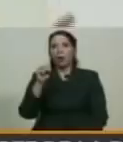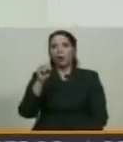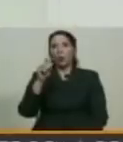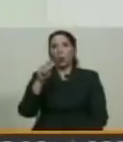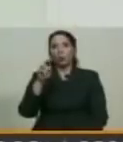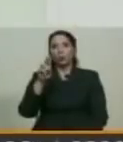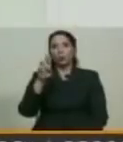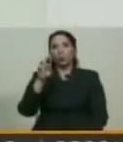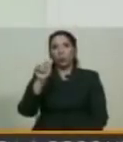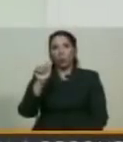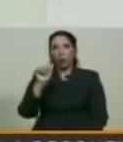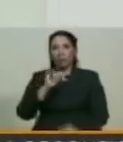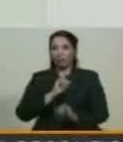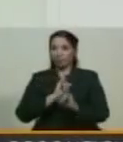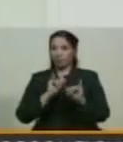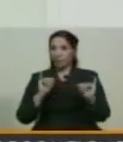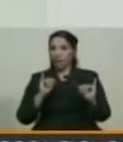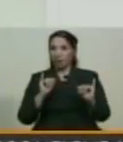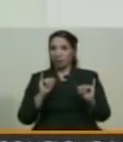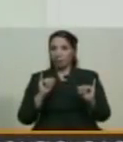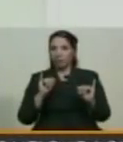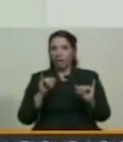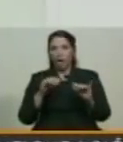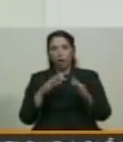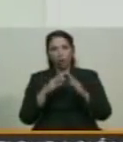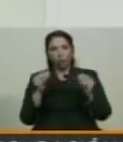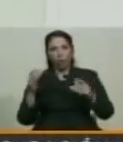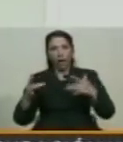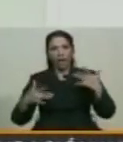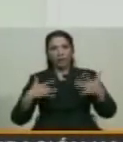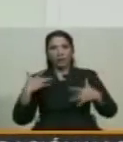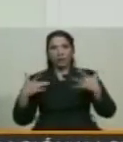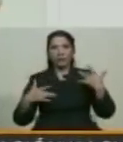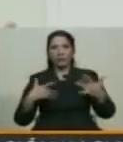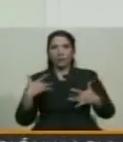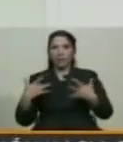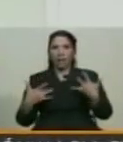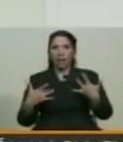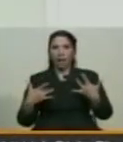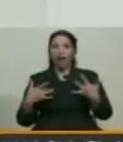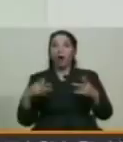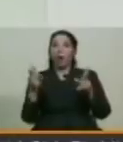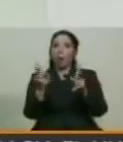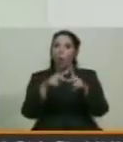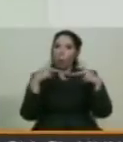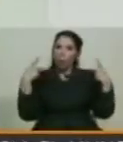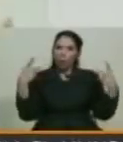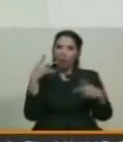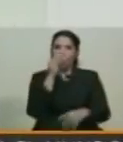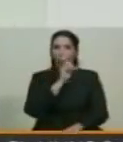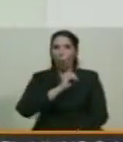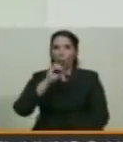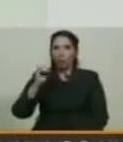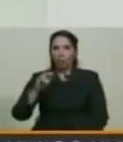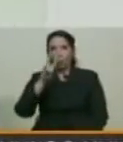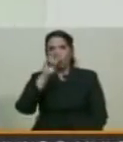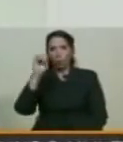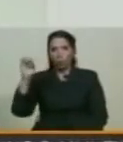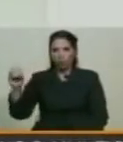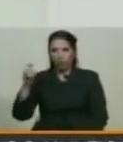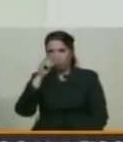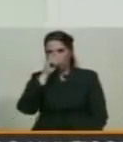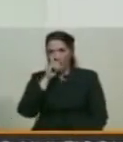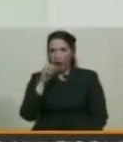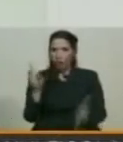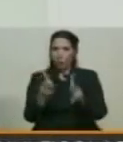estamos accionando, ya vimos todas las actividades allí relacionadas con el Correo del Orinoco, los 200 años del Correo del